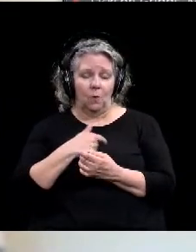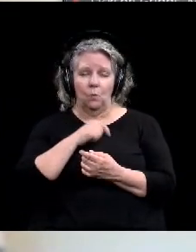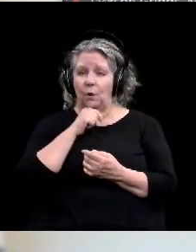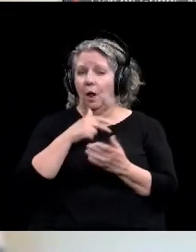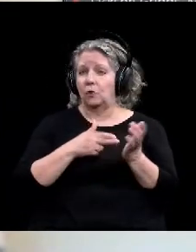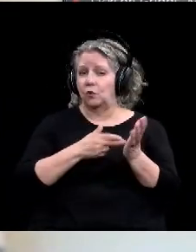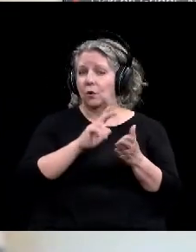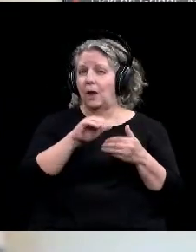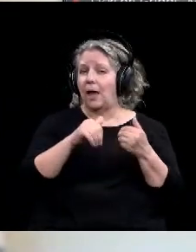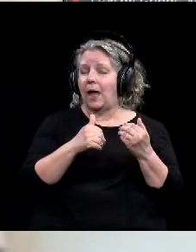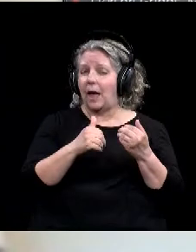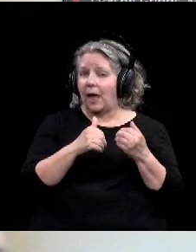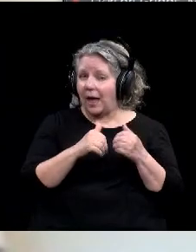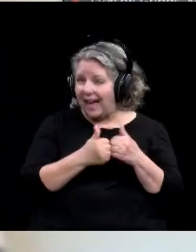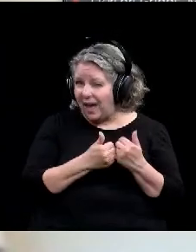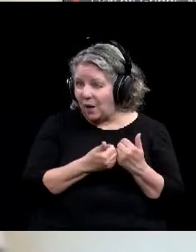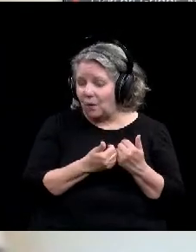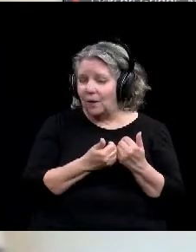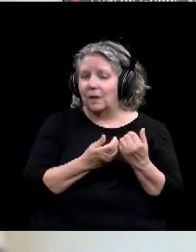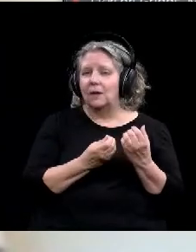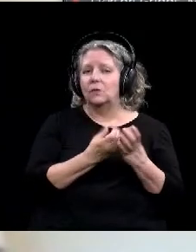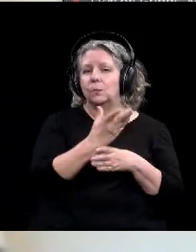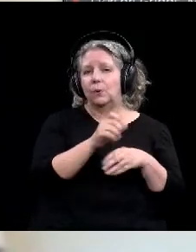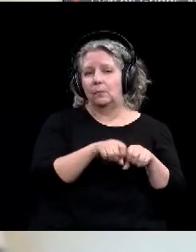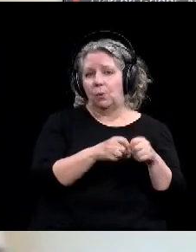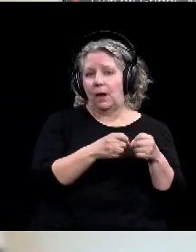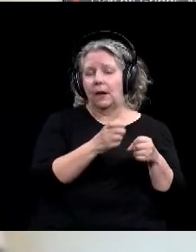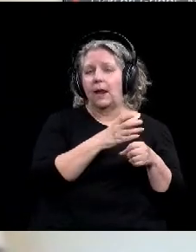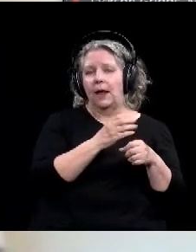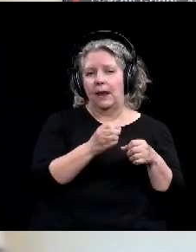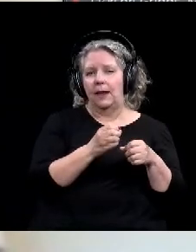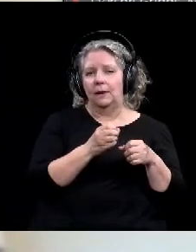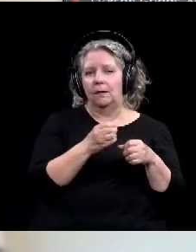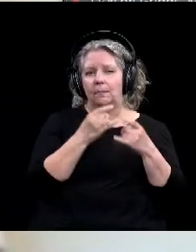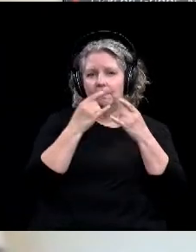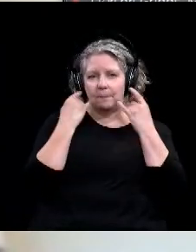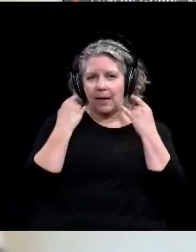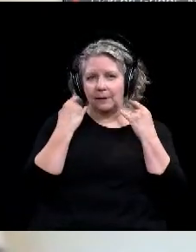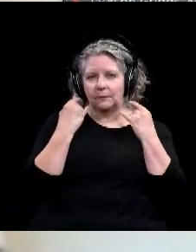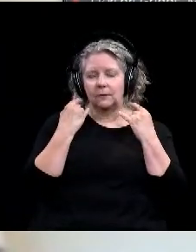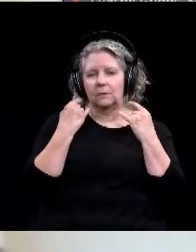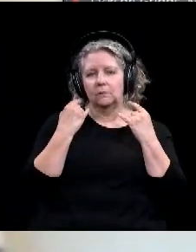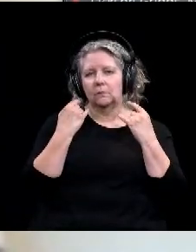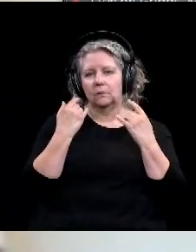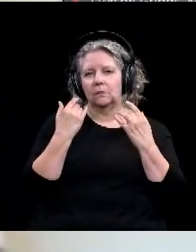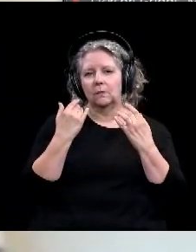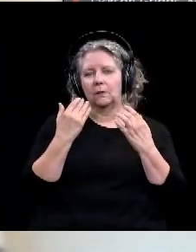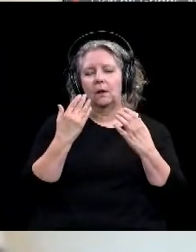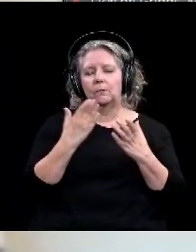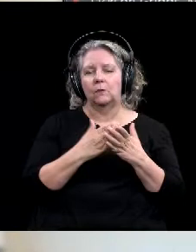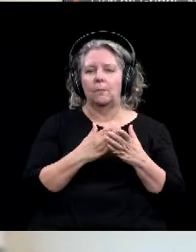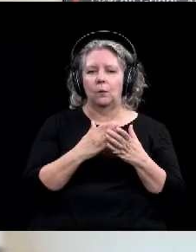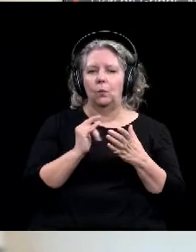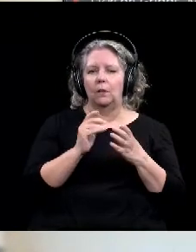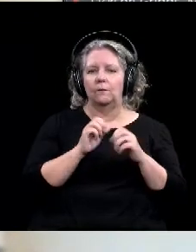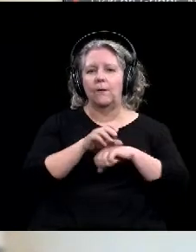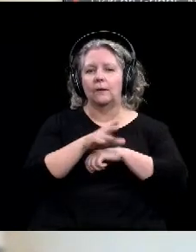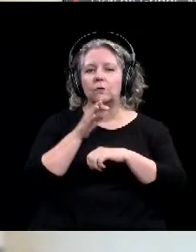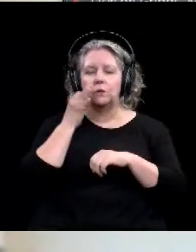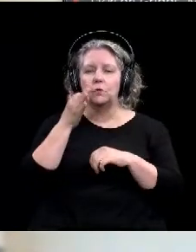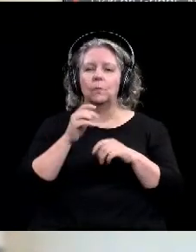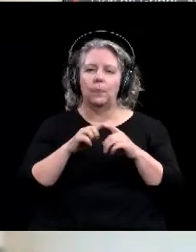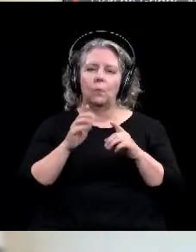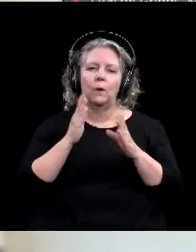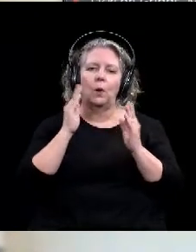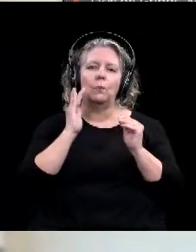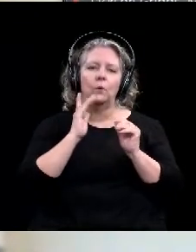el levantamiento de las máscaras nos traiga en el futuro pero podemos hacer diligencias